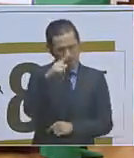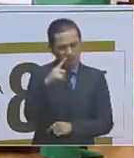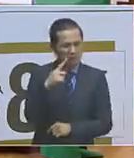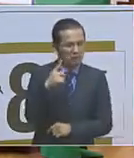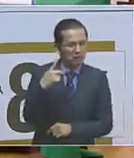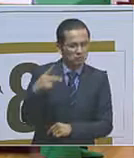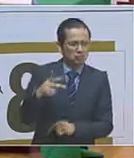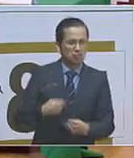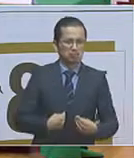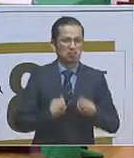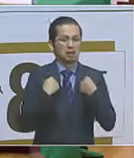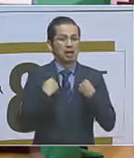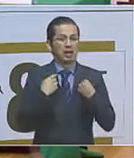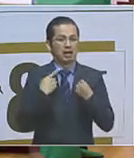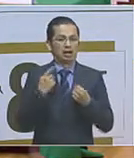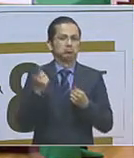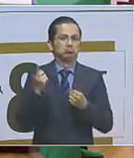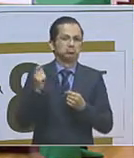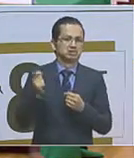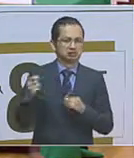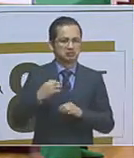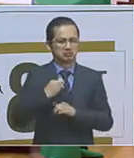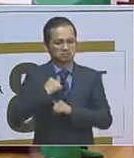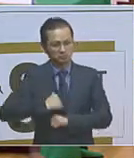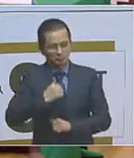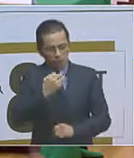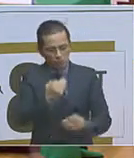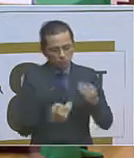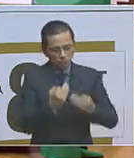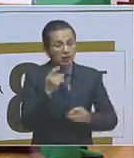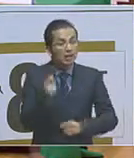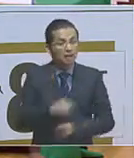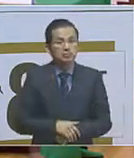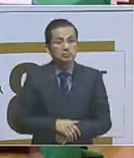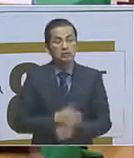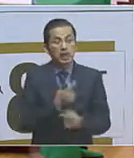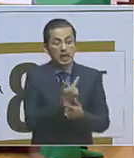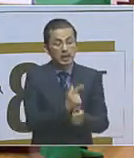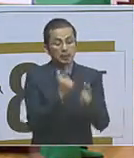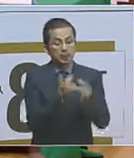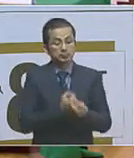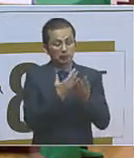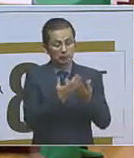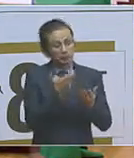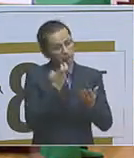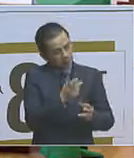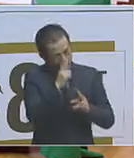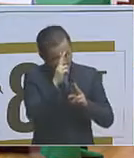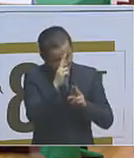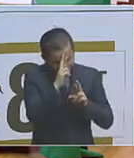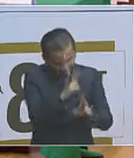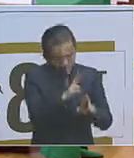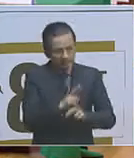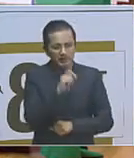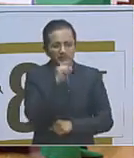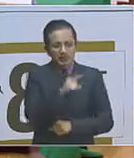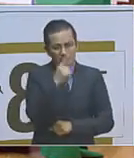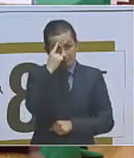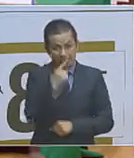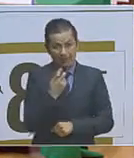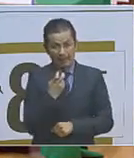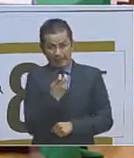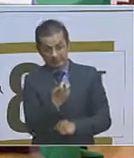como impartidor de justicia y es precisamente el respeto a la libertad de expresión y la maximización plena de